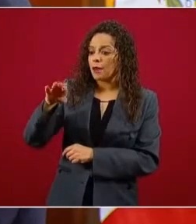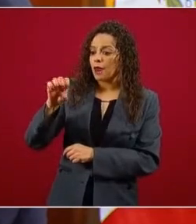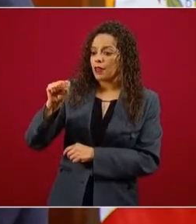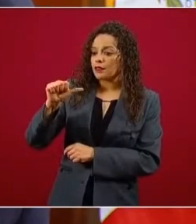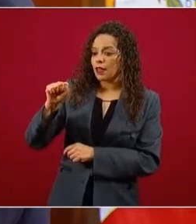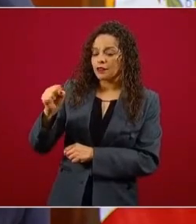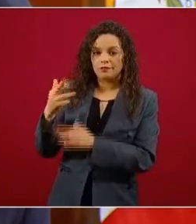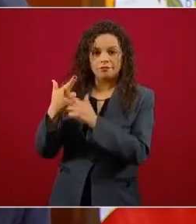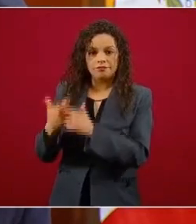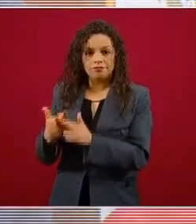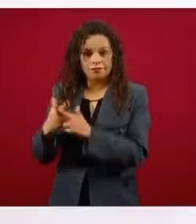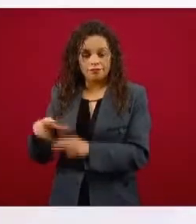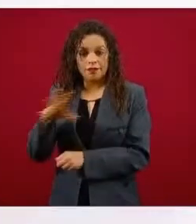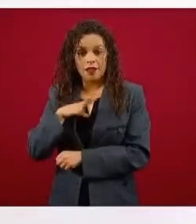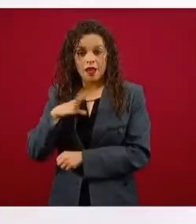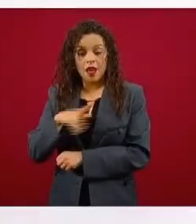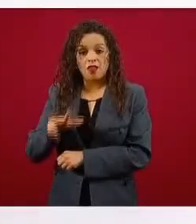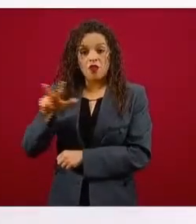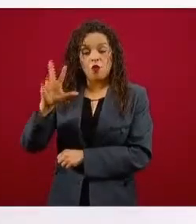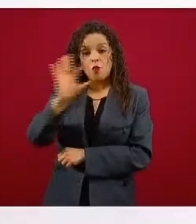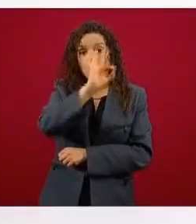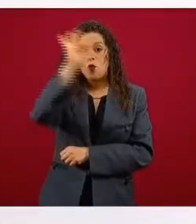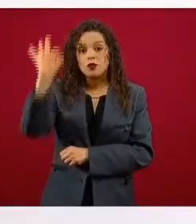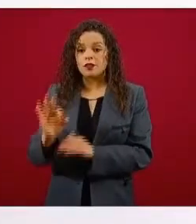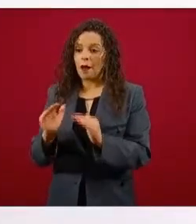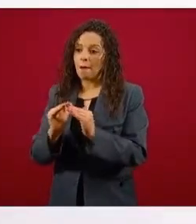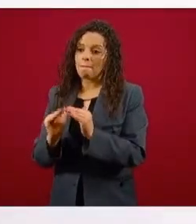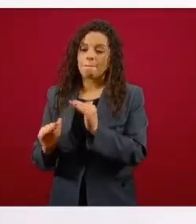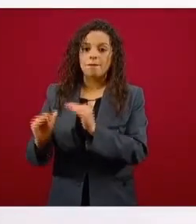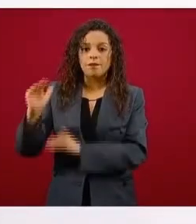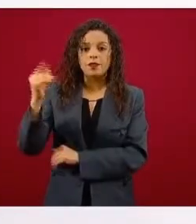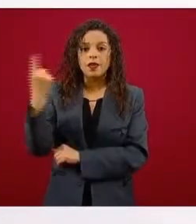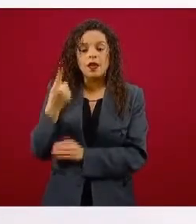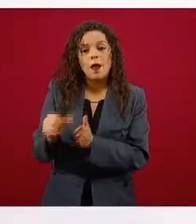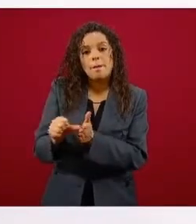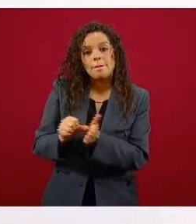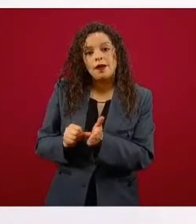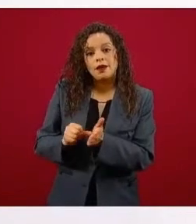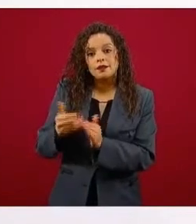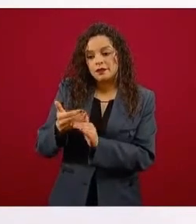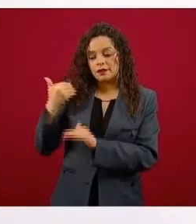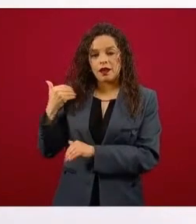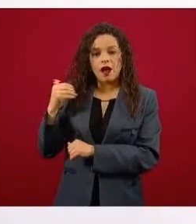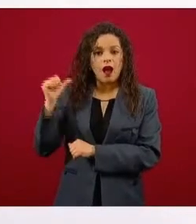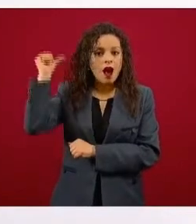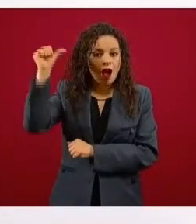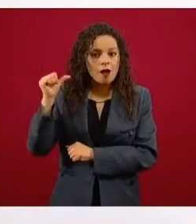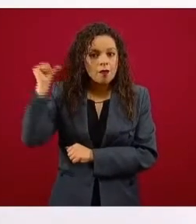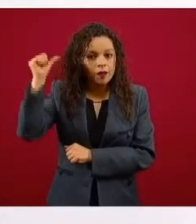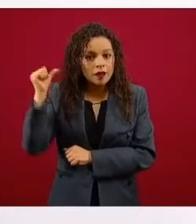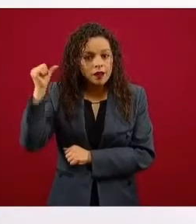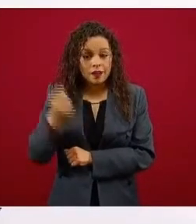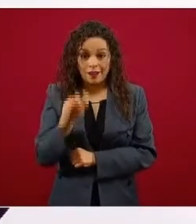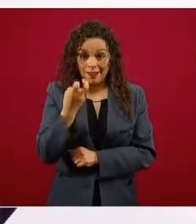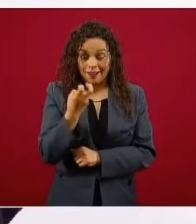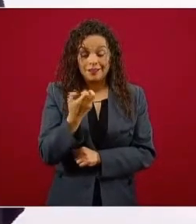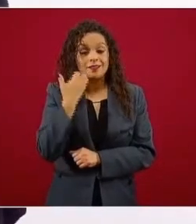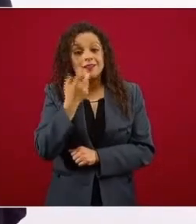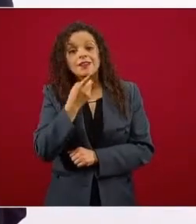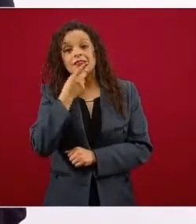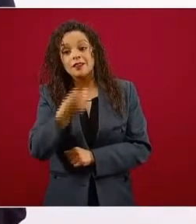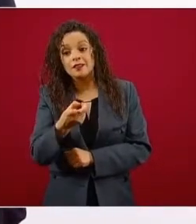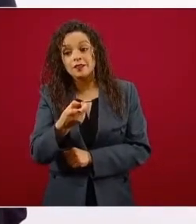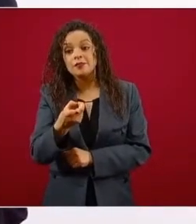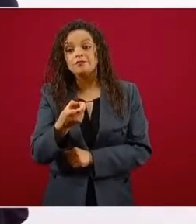aumentaron en 18% con relación al mes de abril, lo cual refuerza